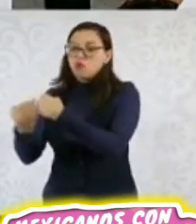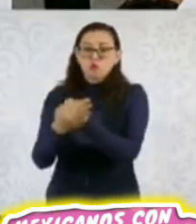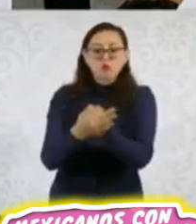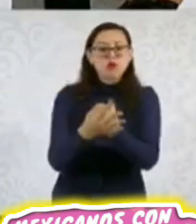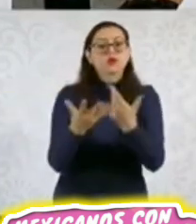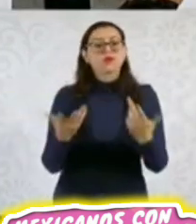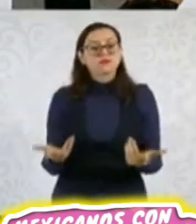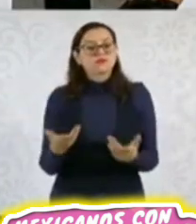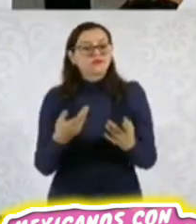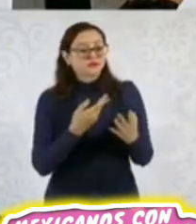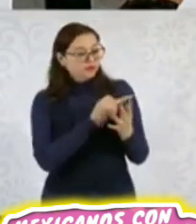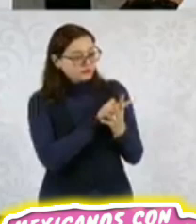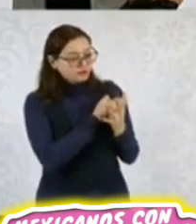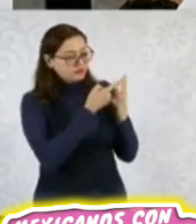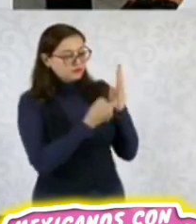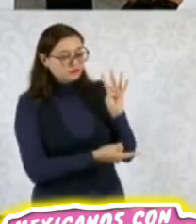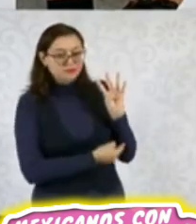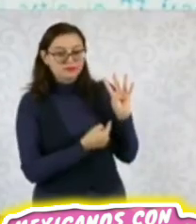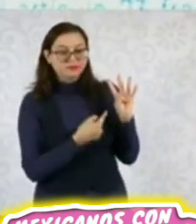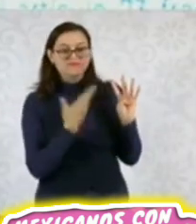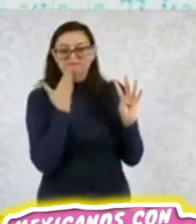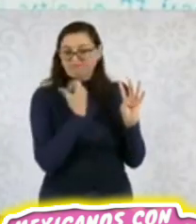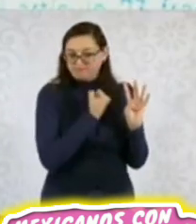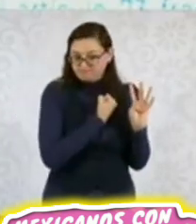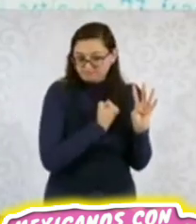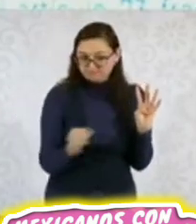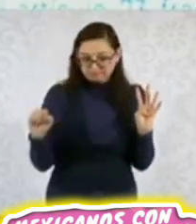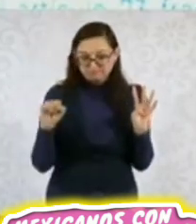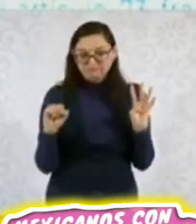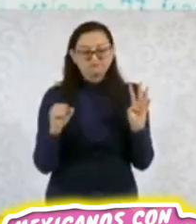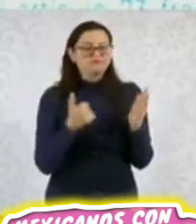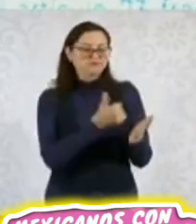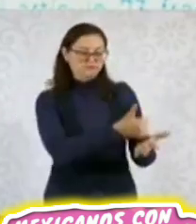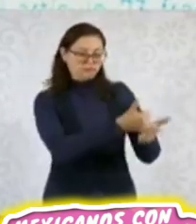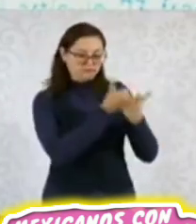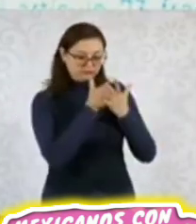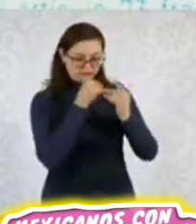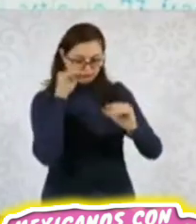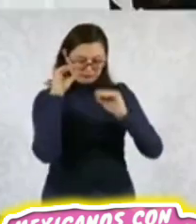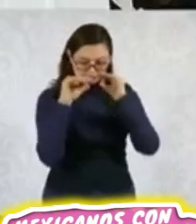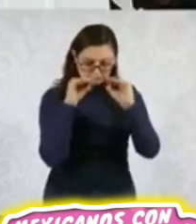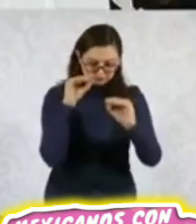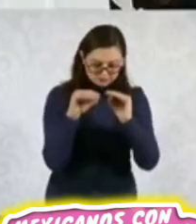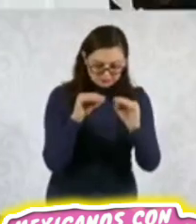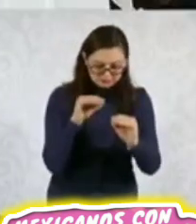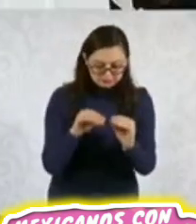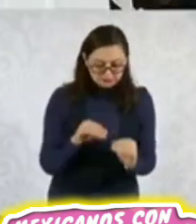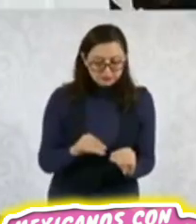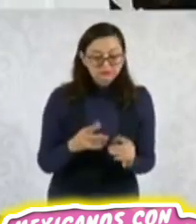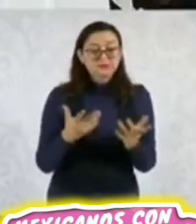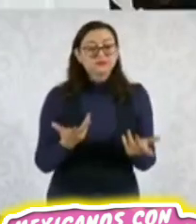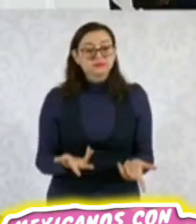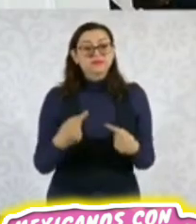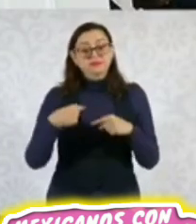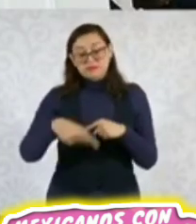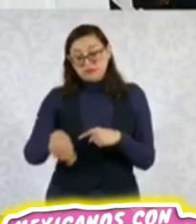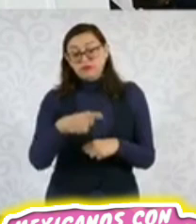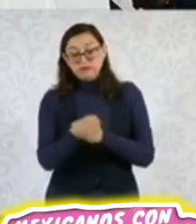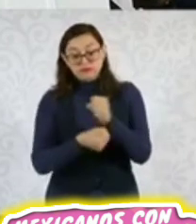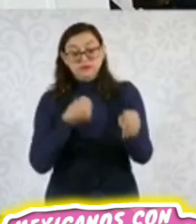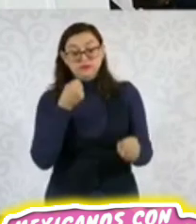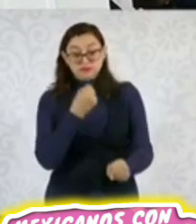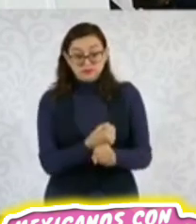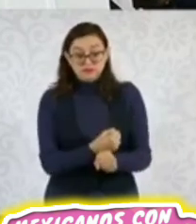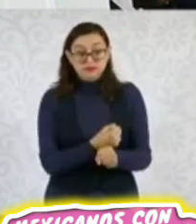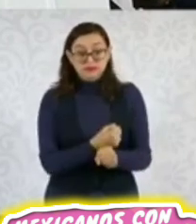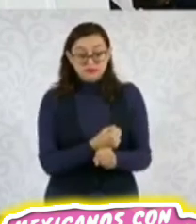son especialistas que nos ayuden a redactarla, y queremos que pues este año quede establecida la